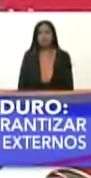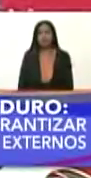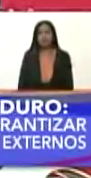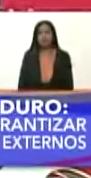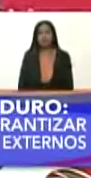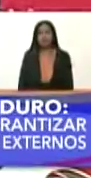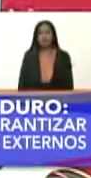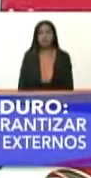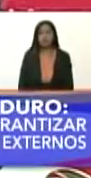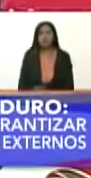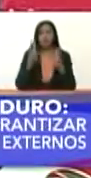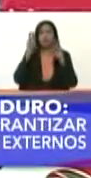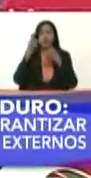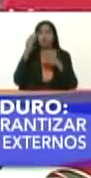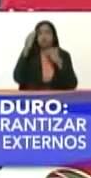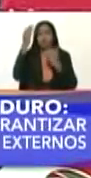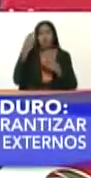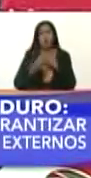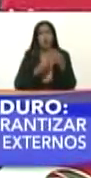¿Cuál es el nuevo saludo?